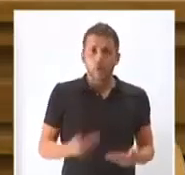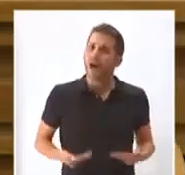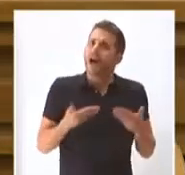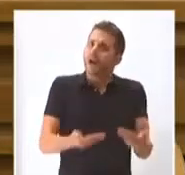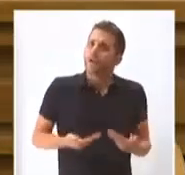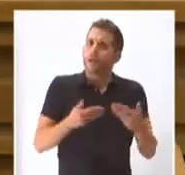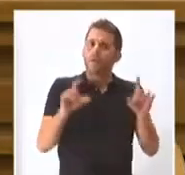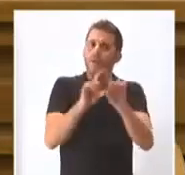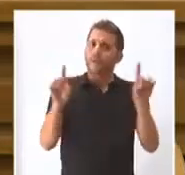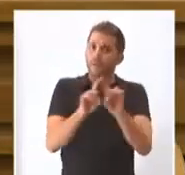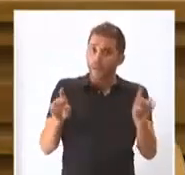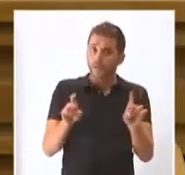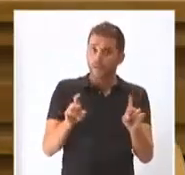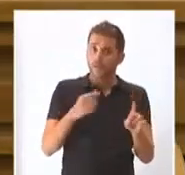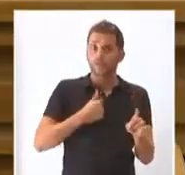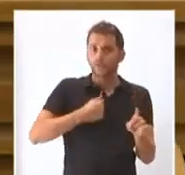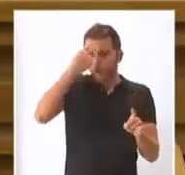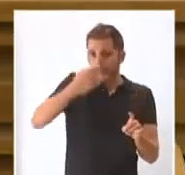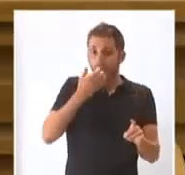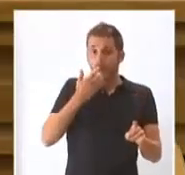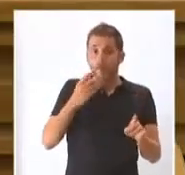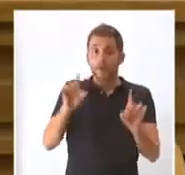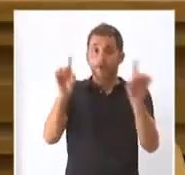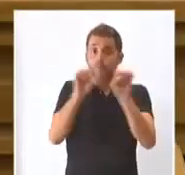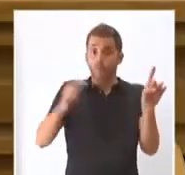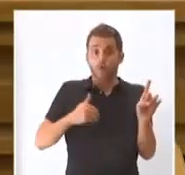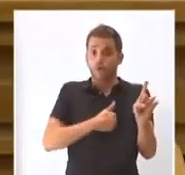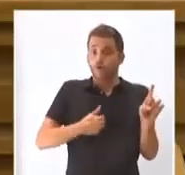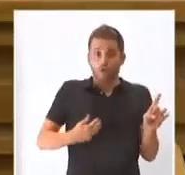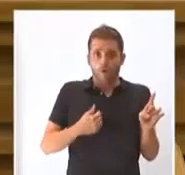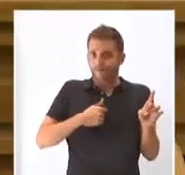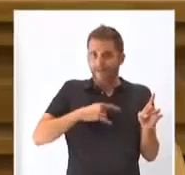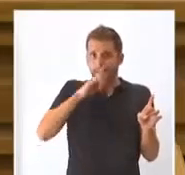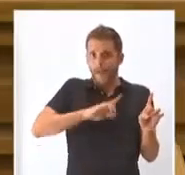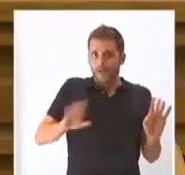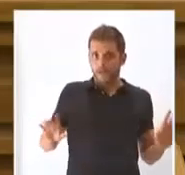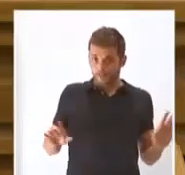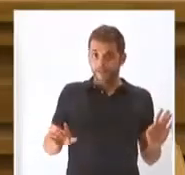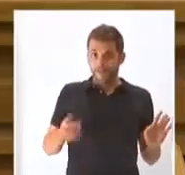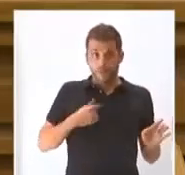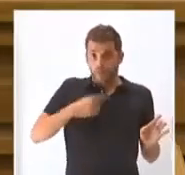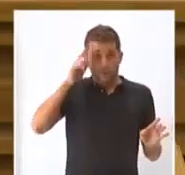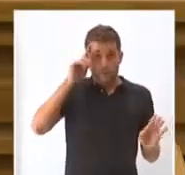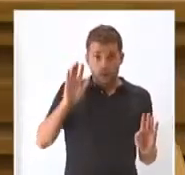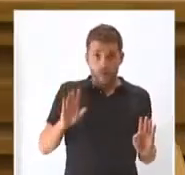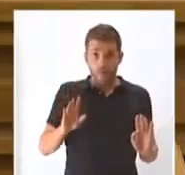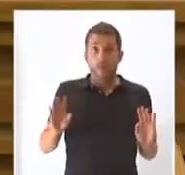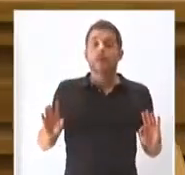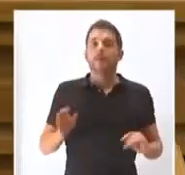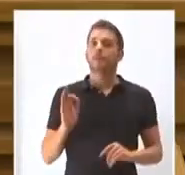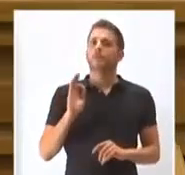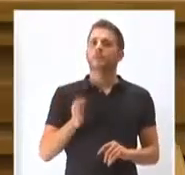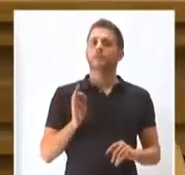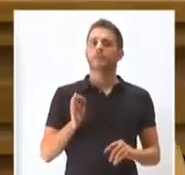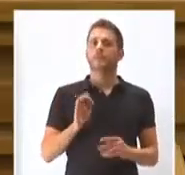los empresarios se que sería un mal empresario no tengo esa cualidad no los lamentos pero lo cierto y verdad es que